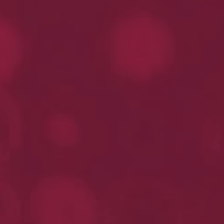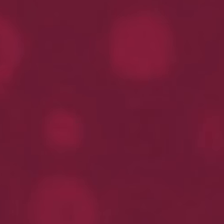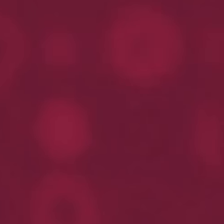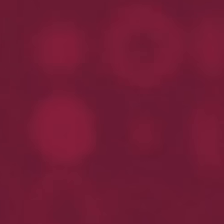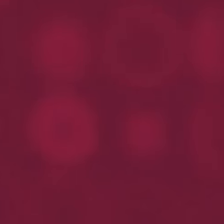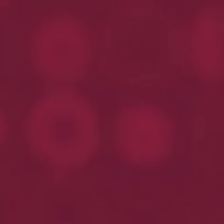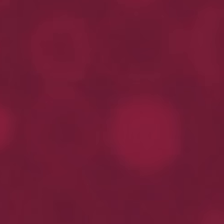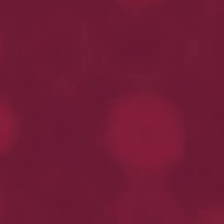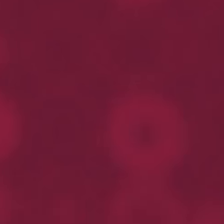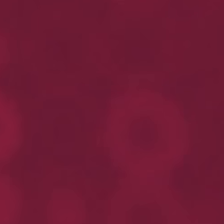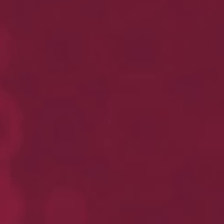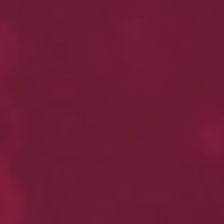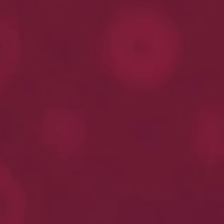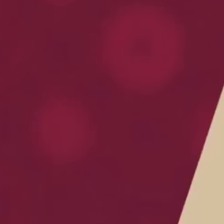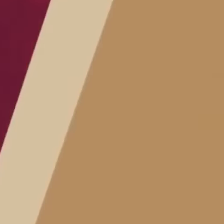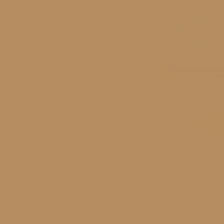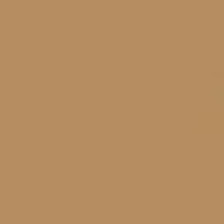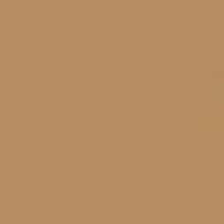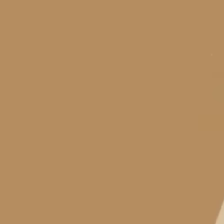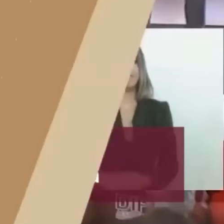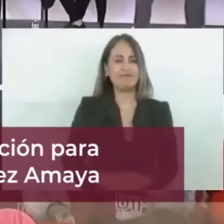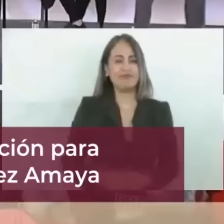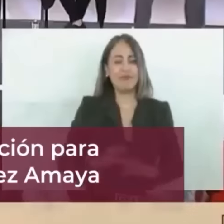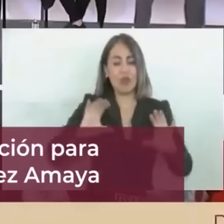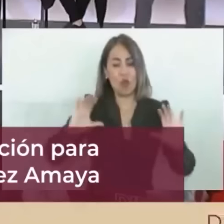SEP informa.